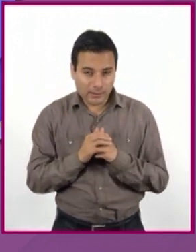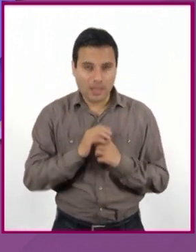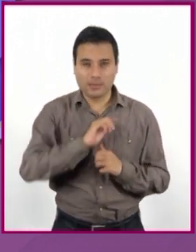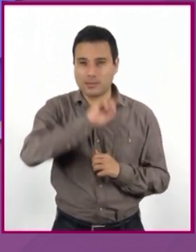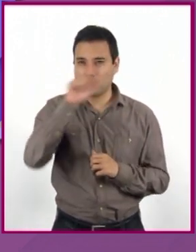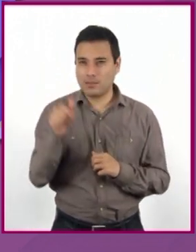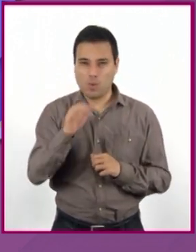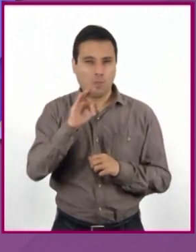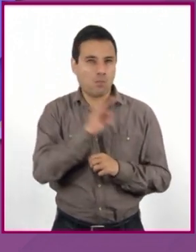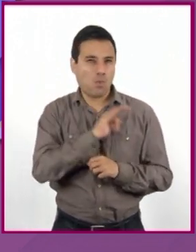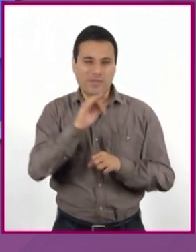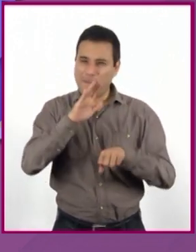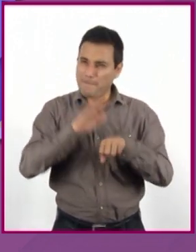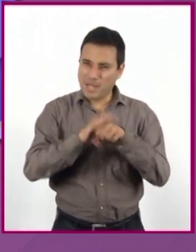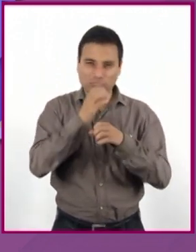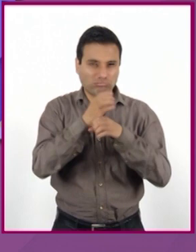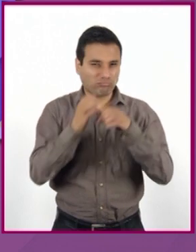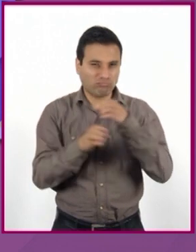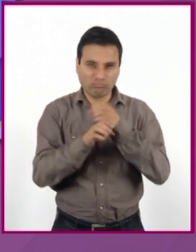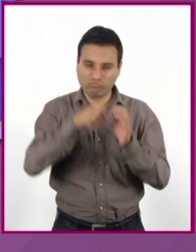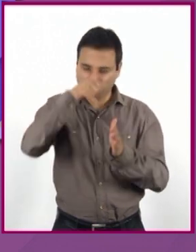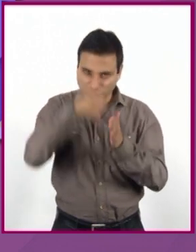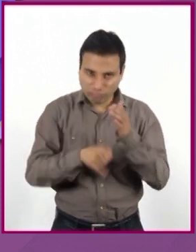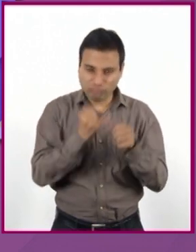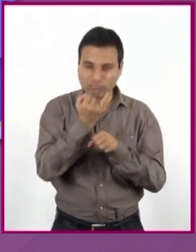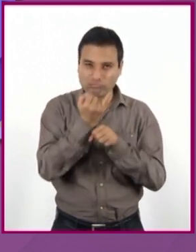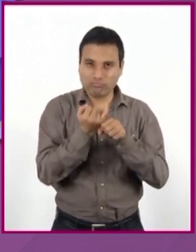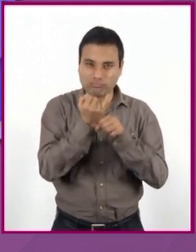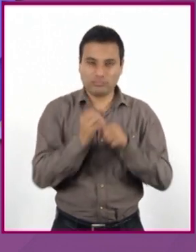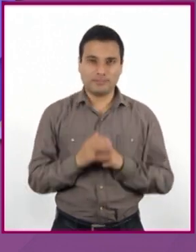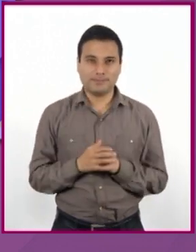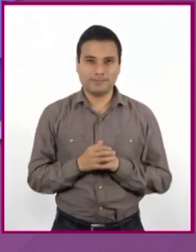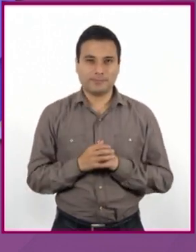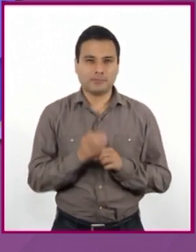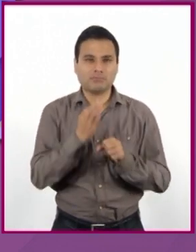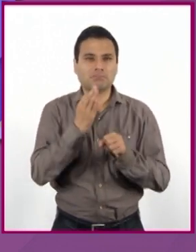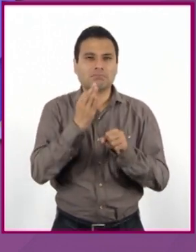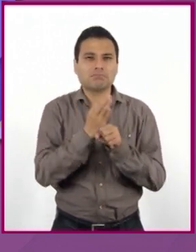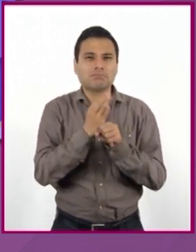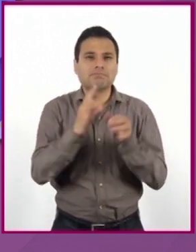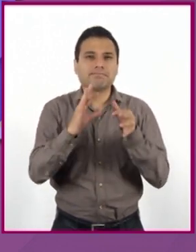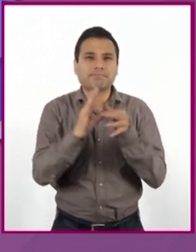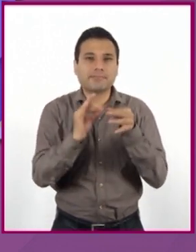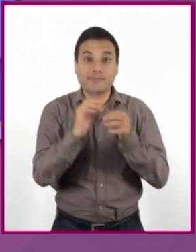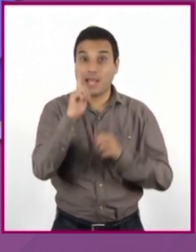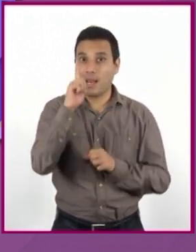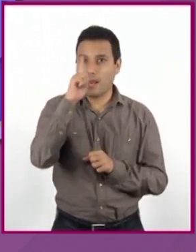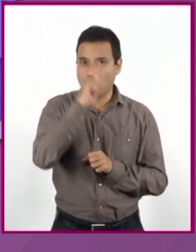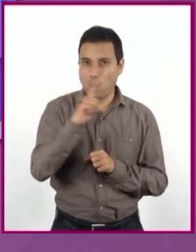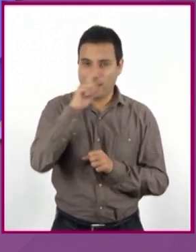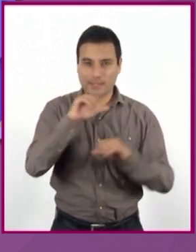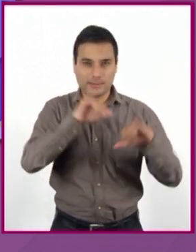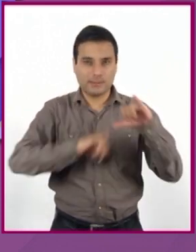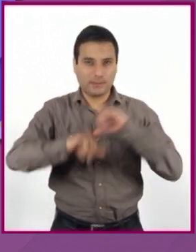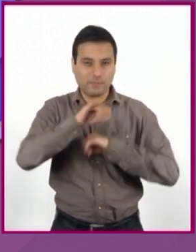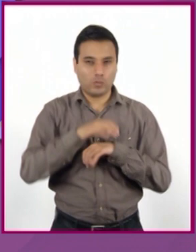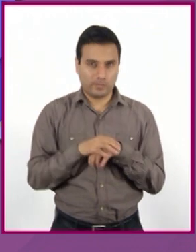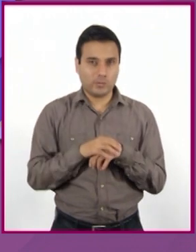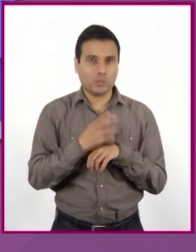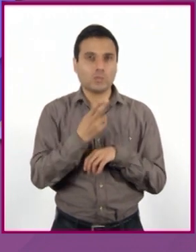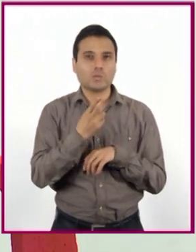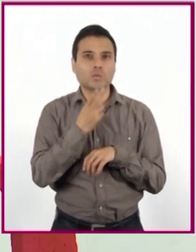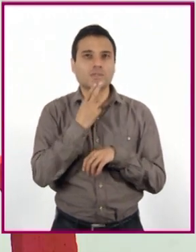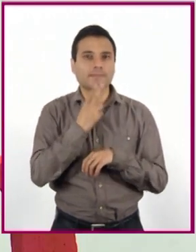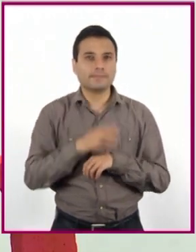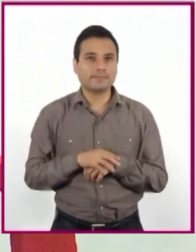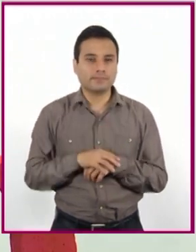allá. En esta sesión explicarán la importancia del lenguaje científico en la representación de una reacción